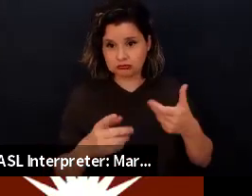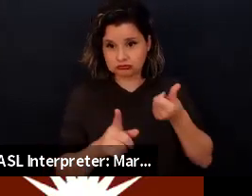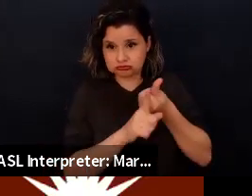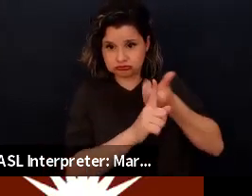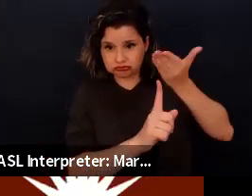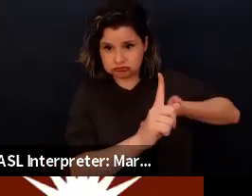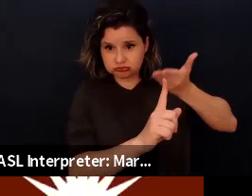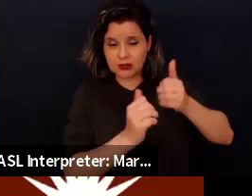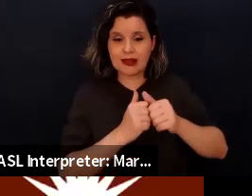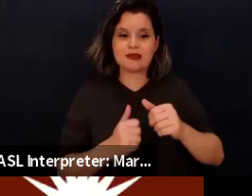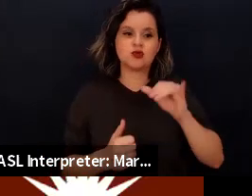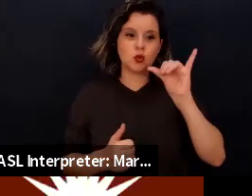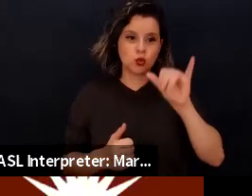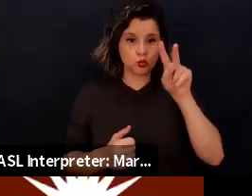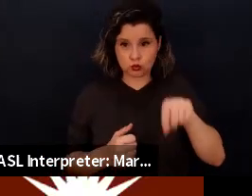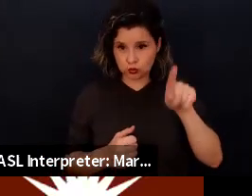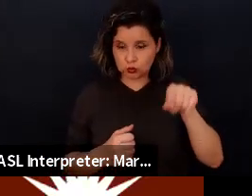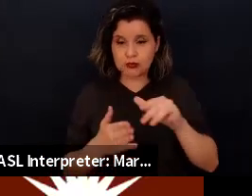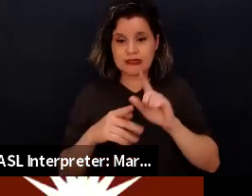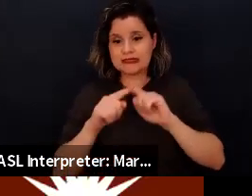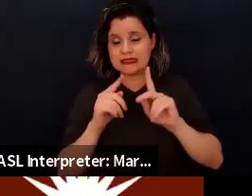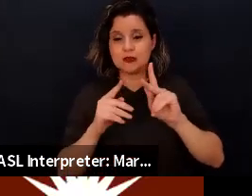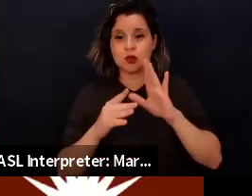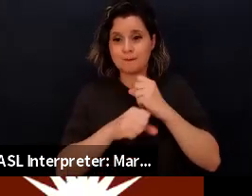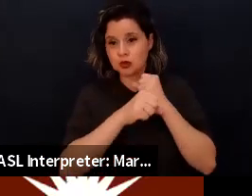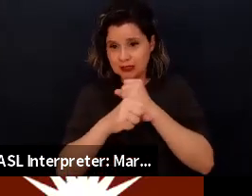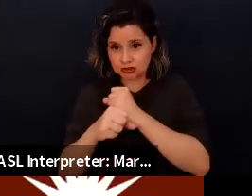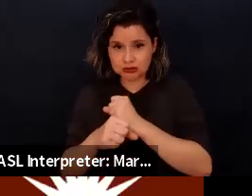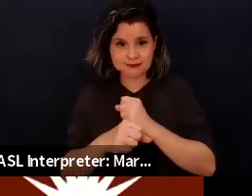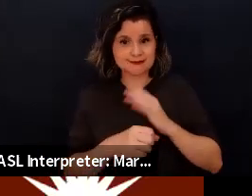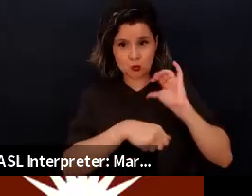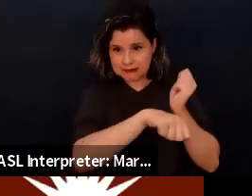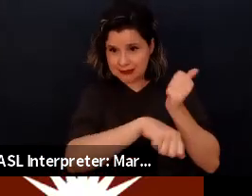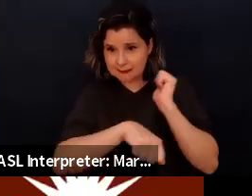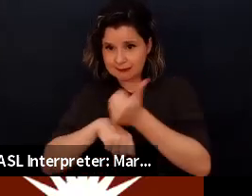está valiendo todo ese tipo de protecciones,